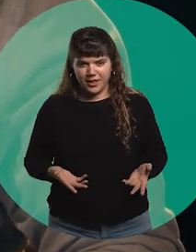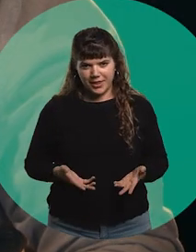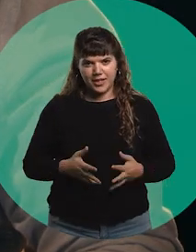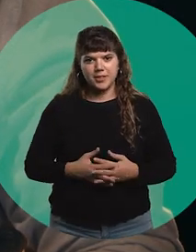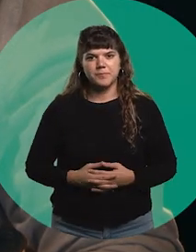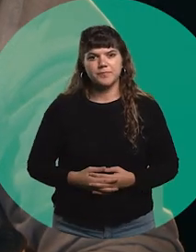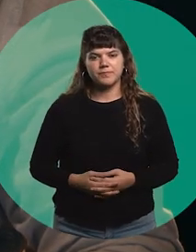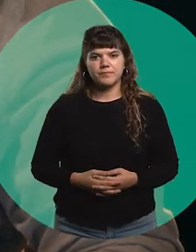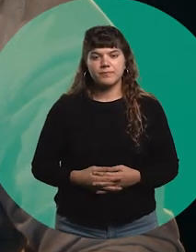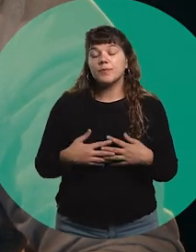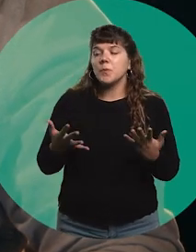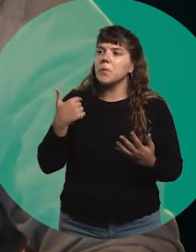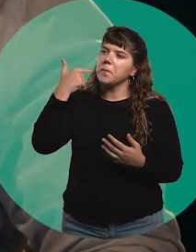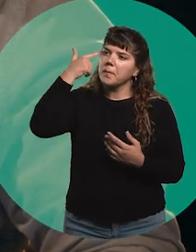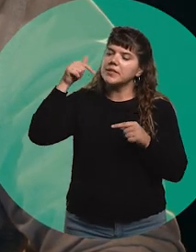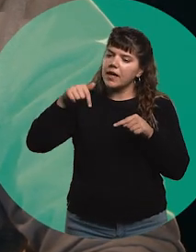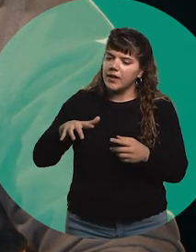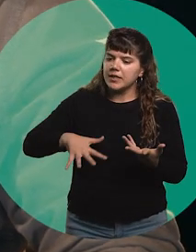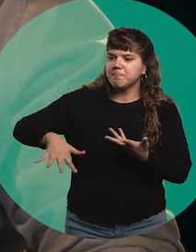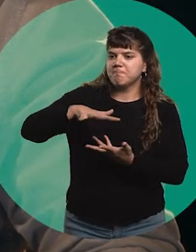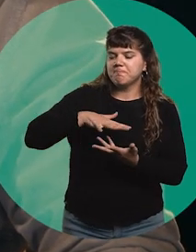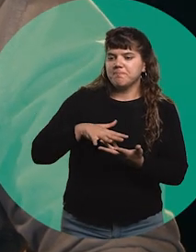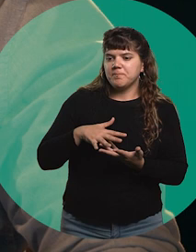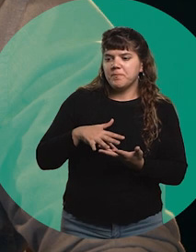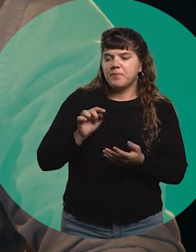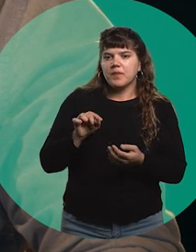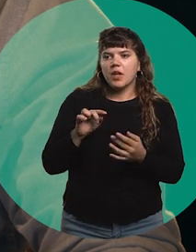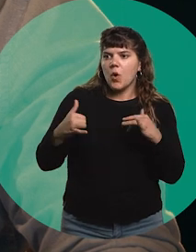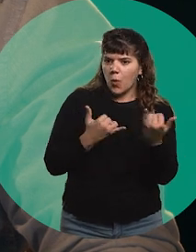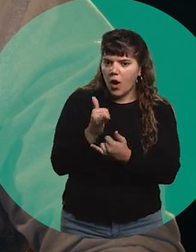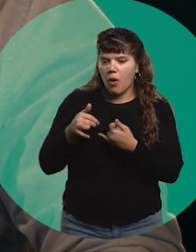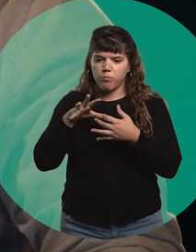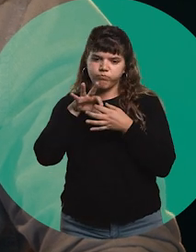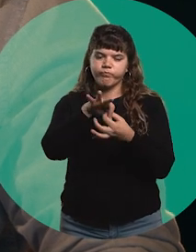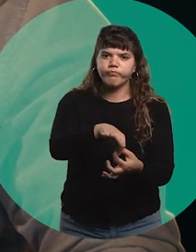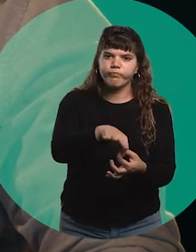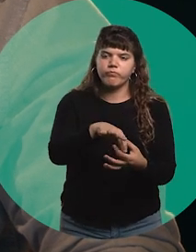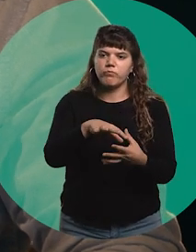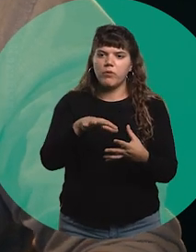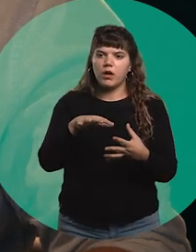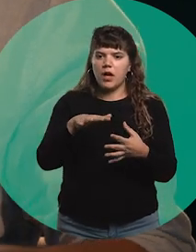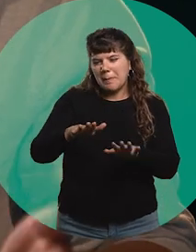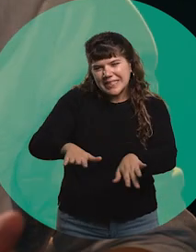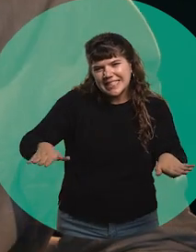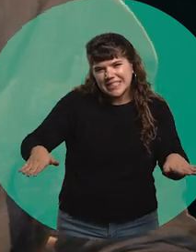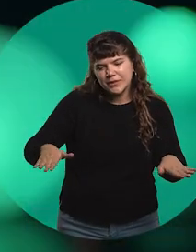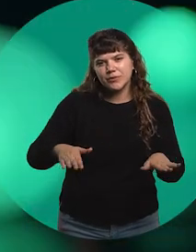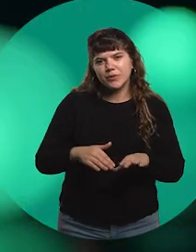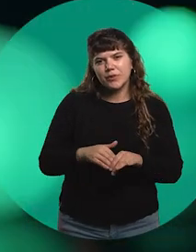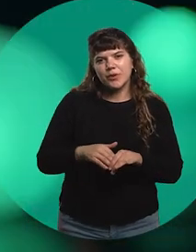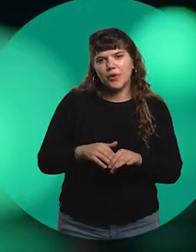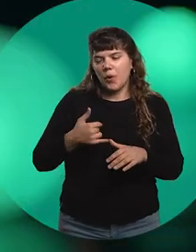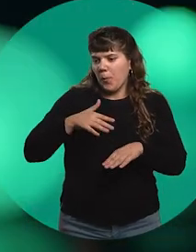Luis, bueno, pensaba en esto también de el juego asociado a los más chicos,